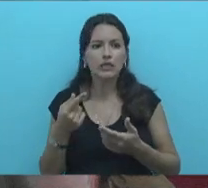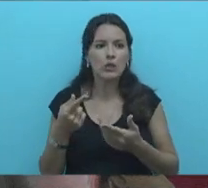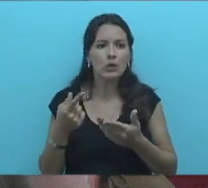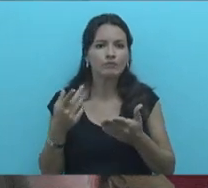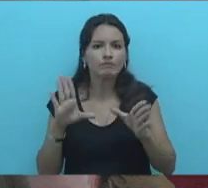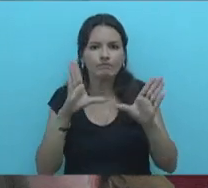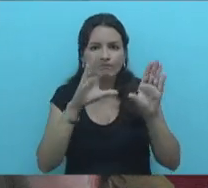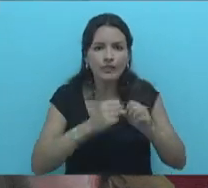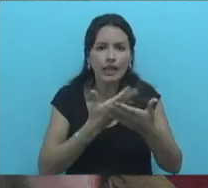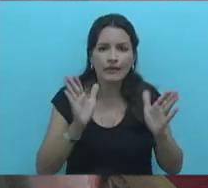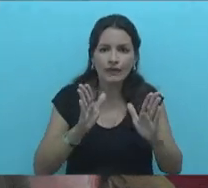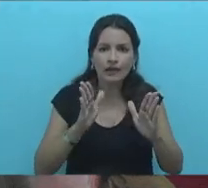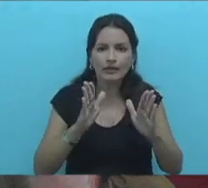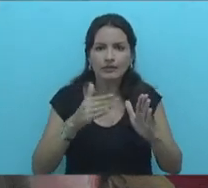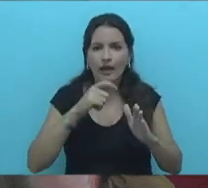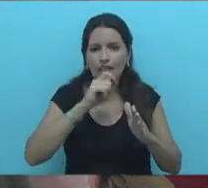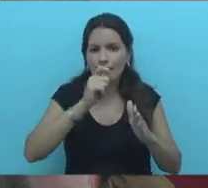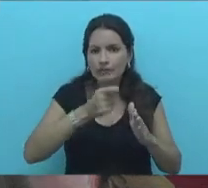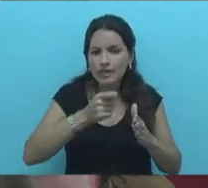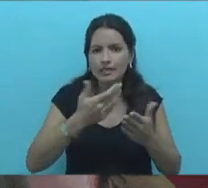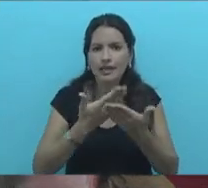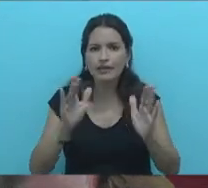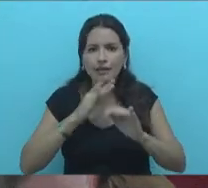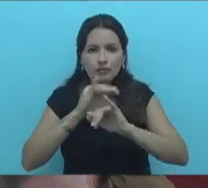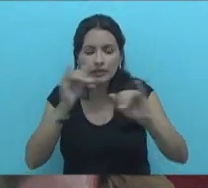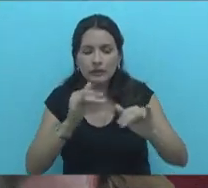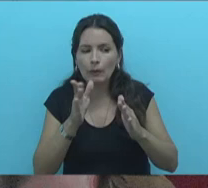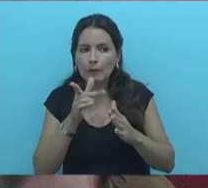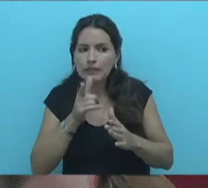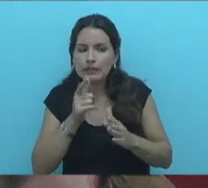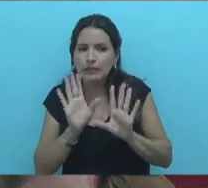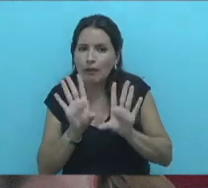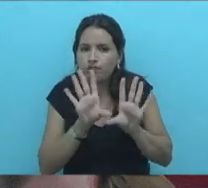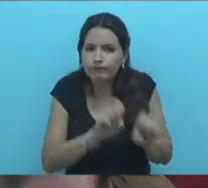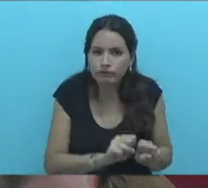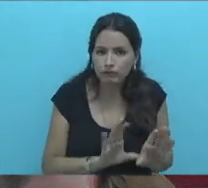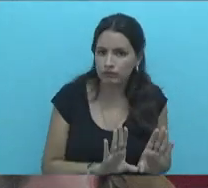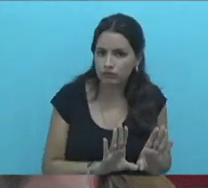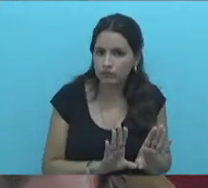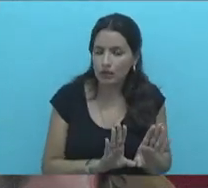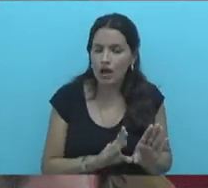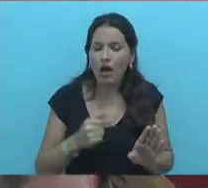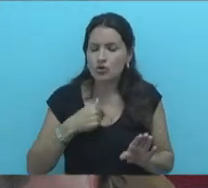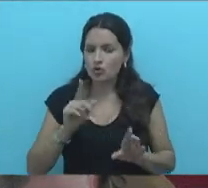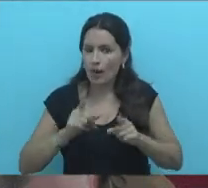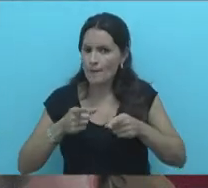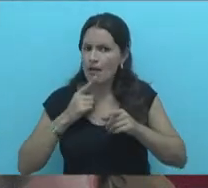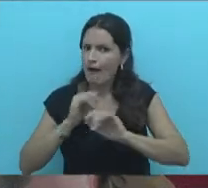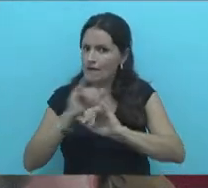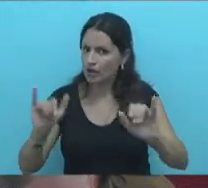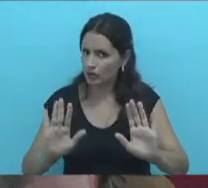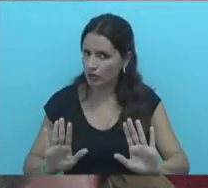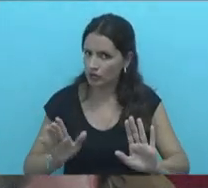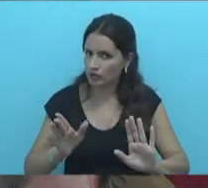prensa y a la libertad de expresión. Y además quiero alertar para... Yo creo